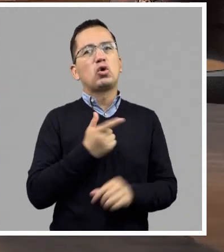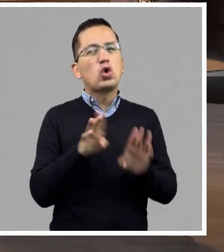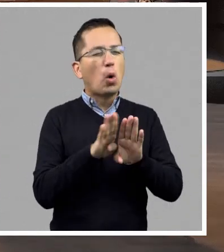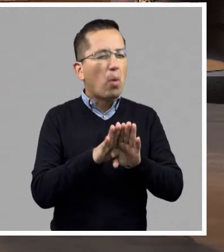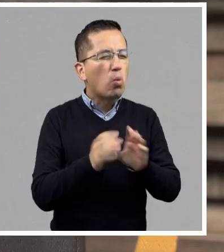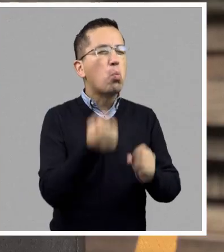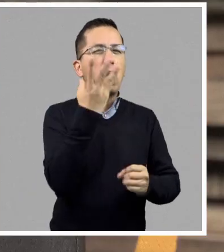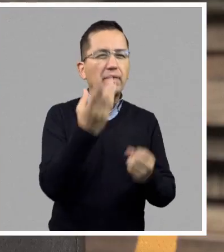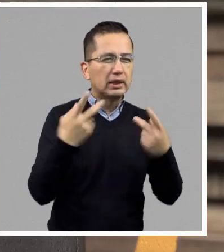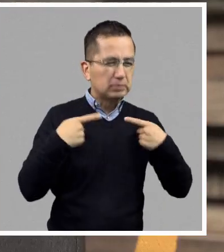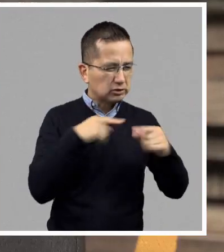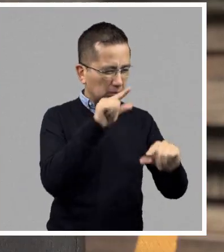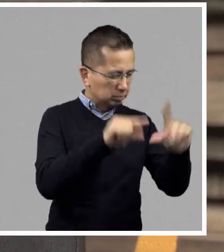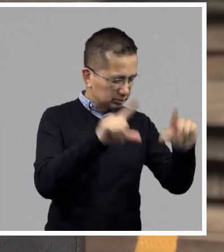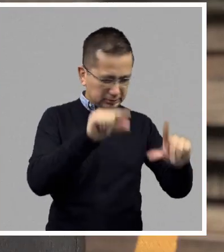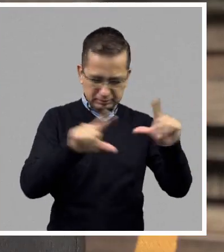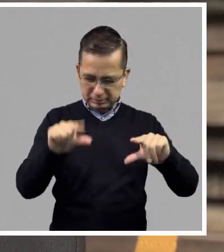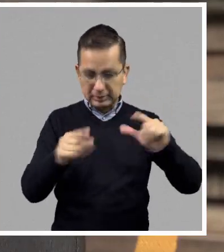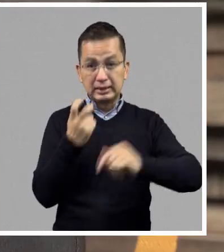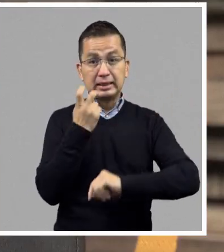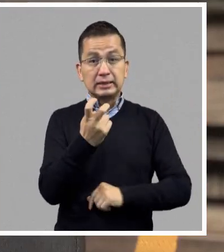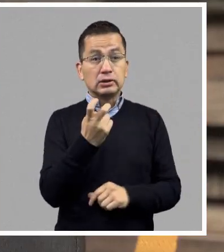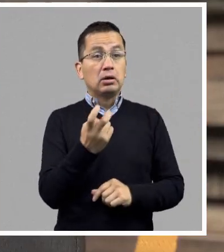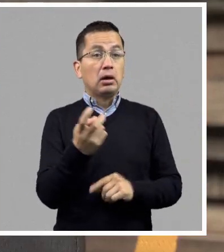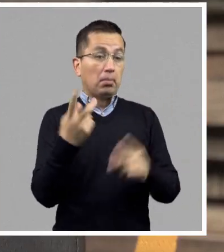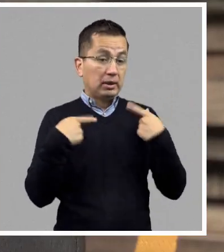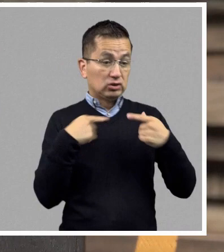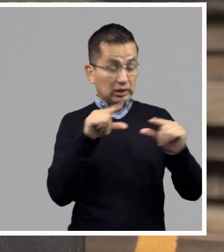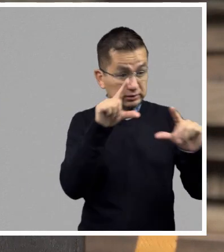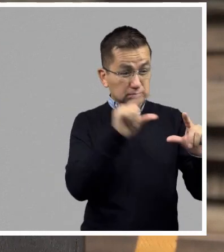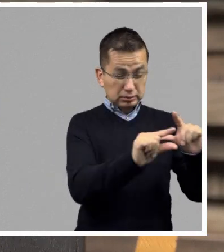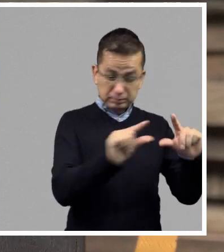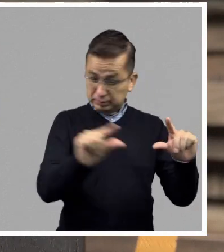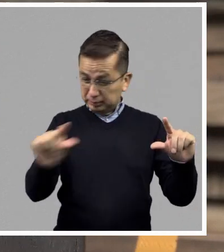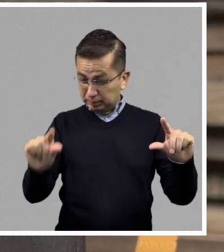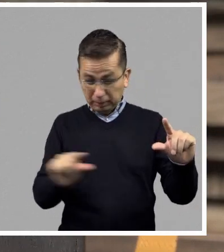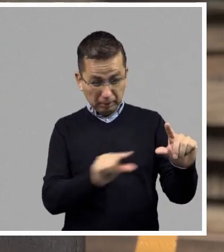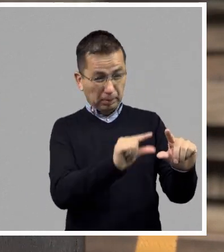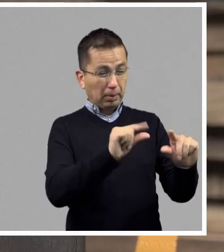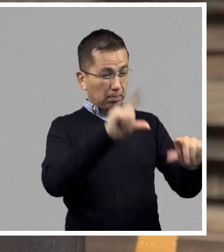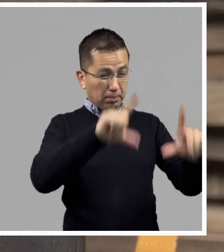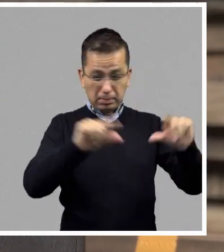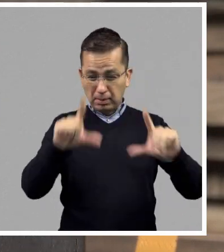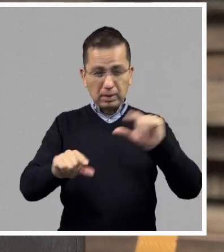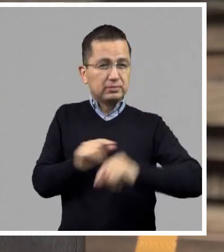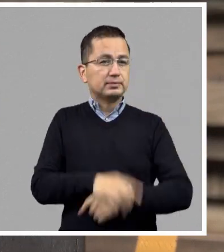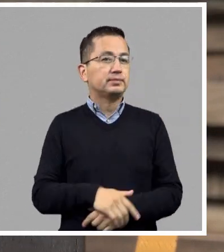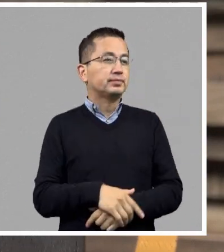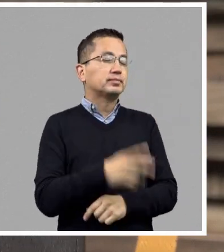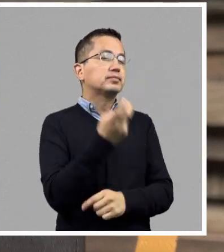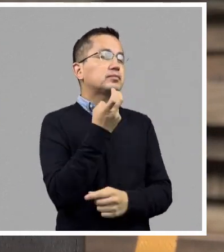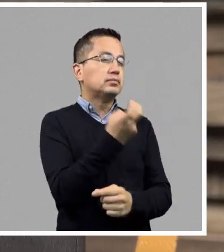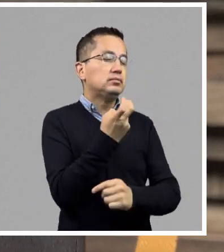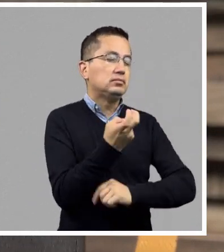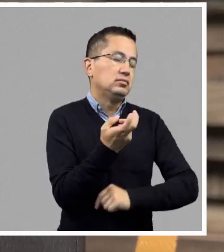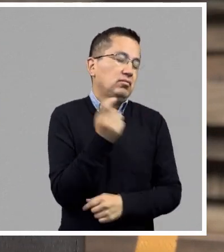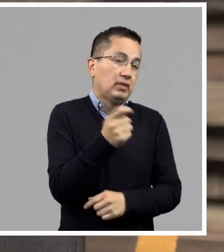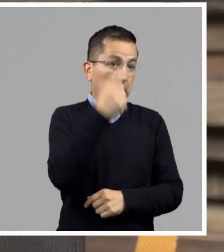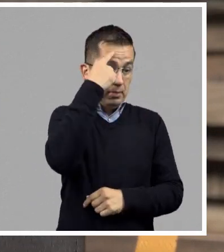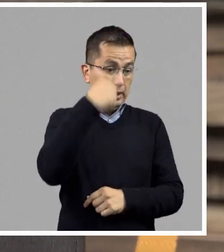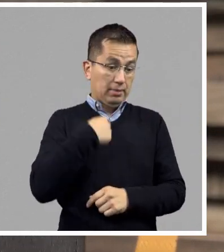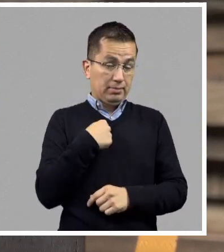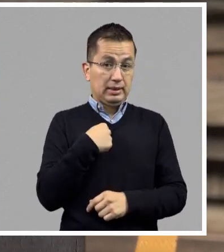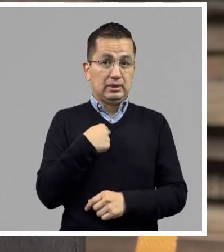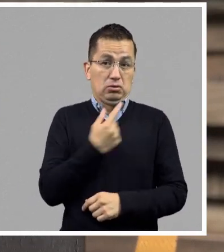matemática entonces bueno los cerecitos estos también distribuidos de manera aleatoria también era